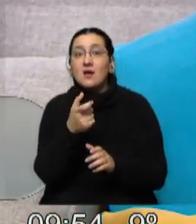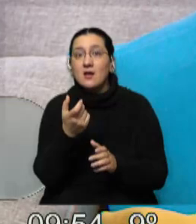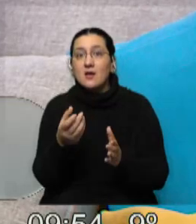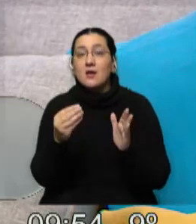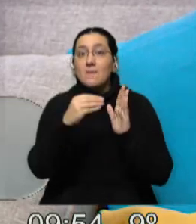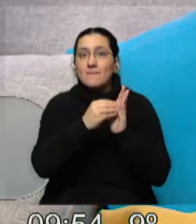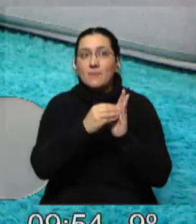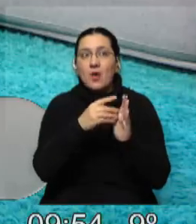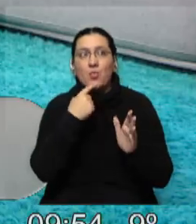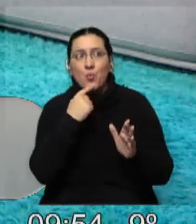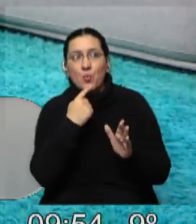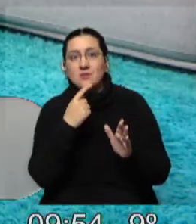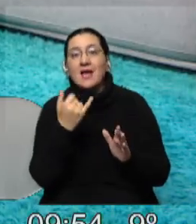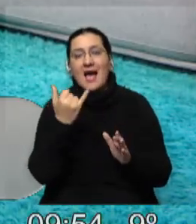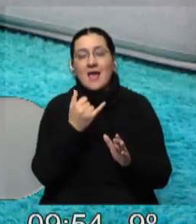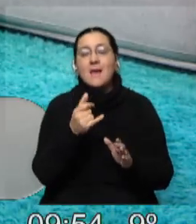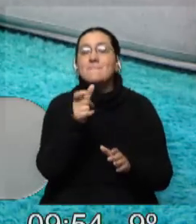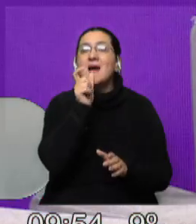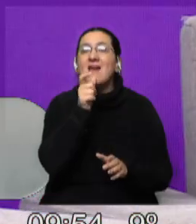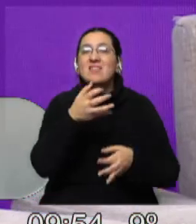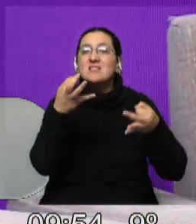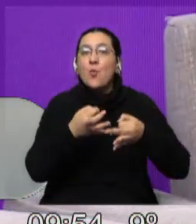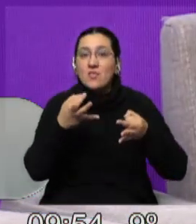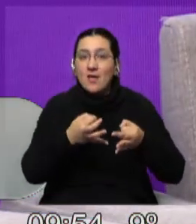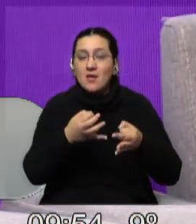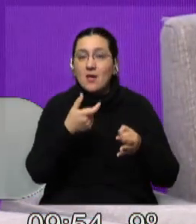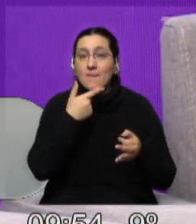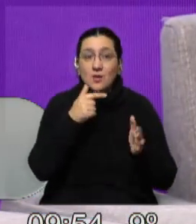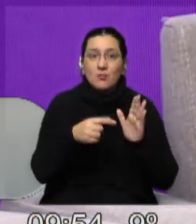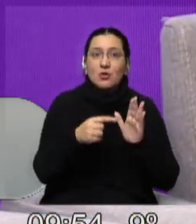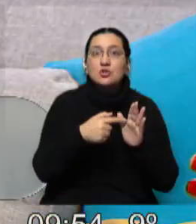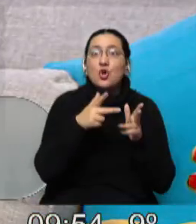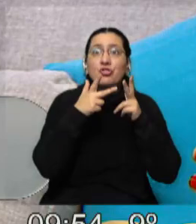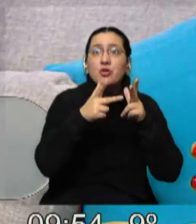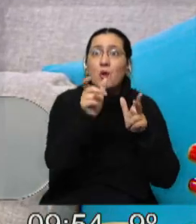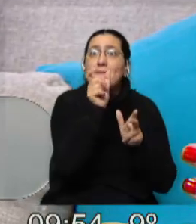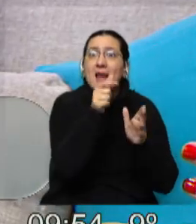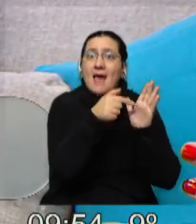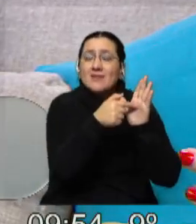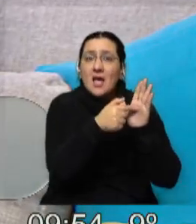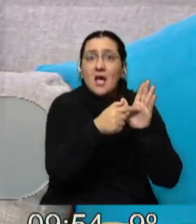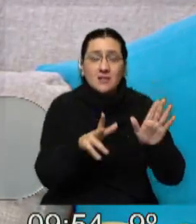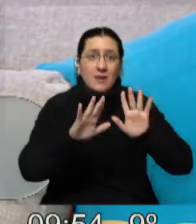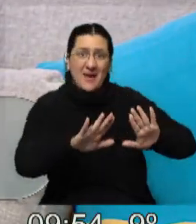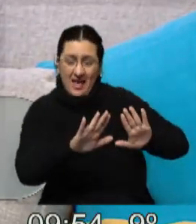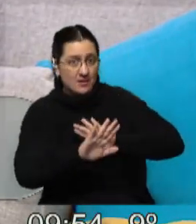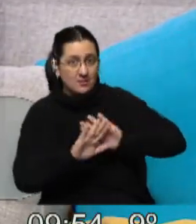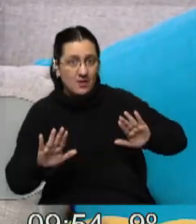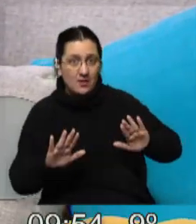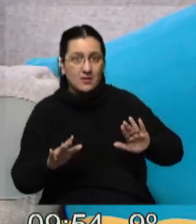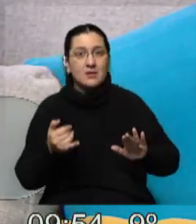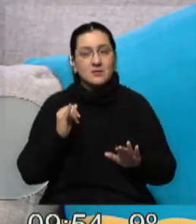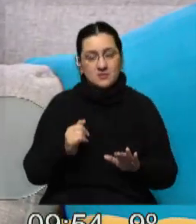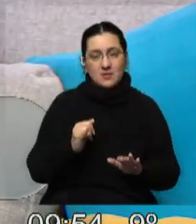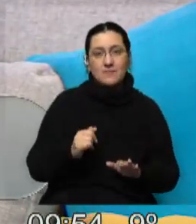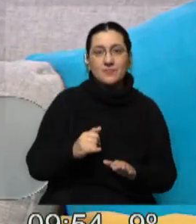del contrato hay palabras de muy seguridad. De Suar que sí. Tiene esa palabra también, sí. Eso es en el caso, sí, la palabra de seguridad de suspicacia en